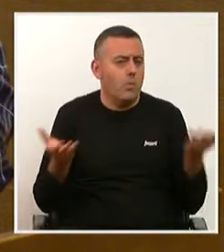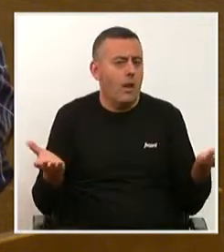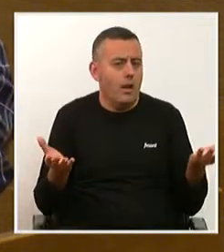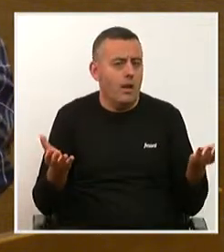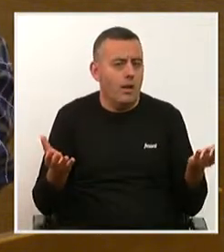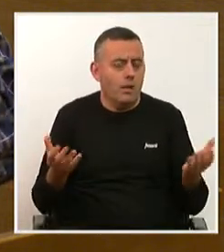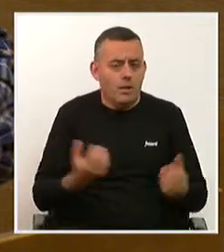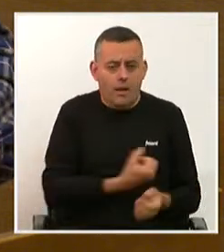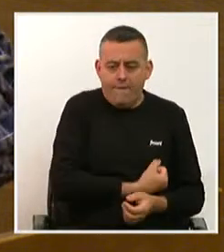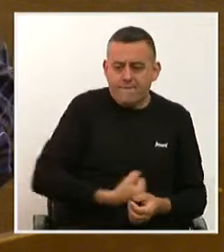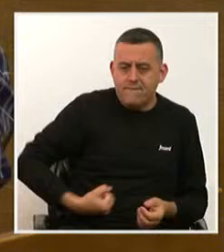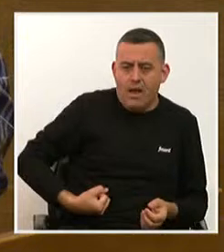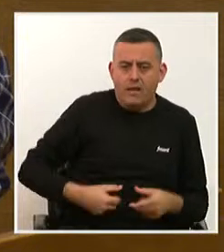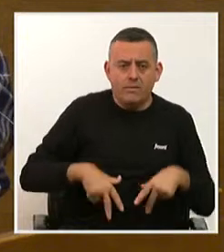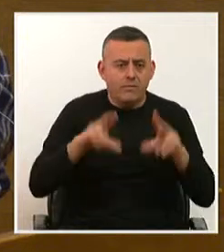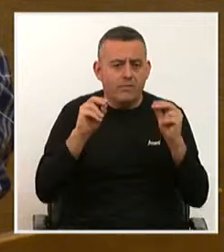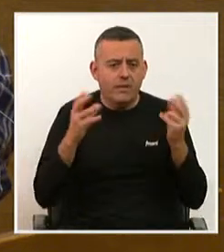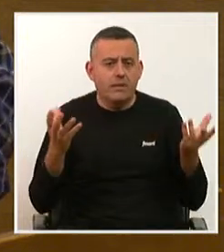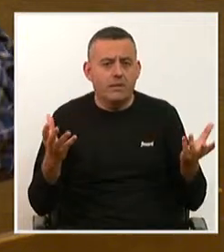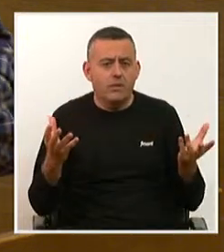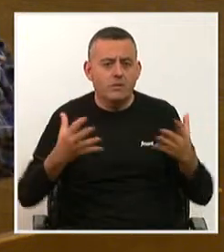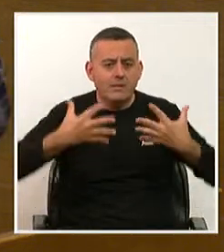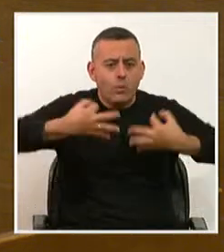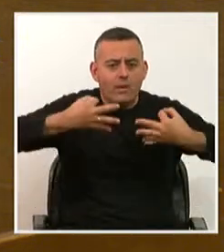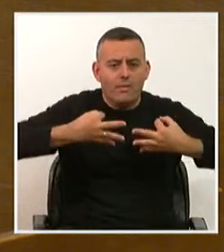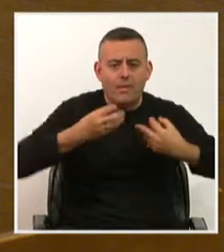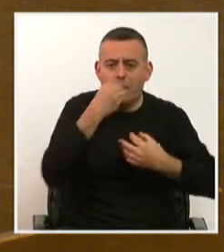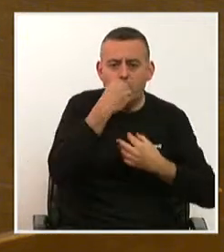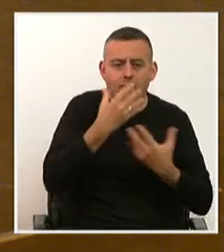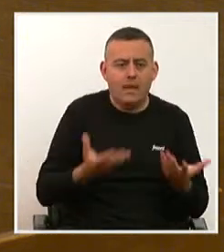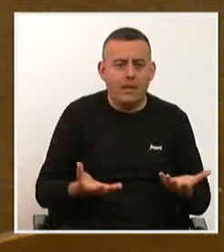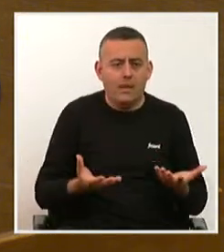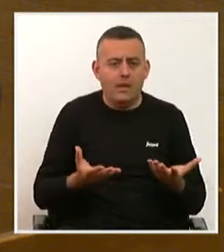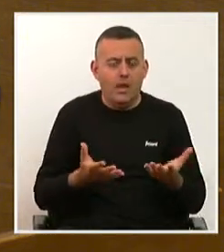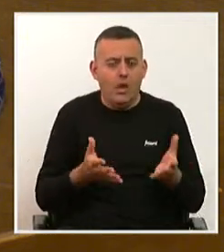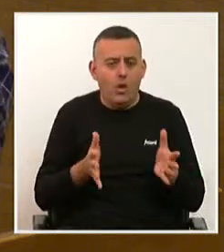y de l la alimentar de